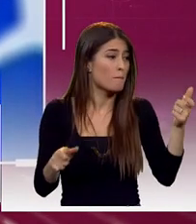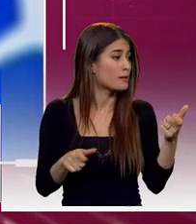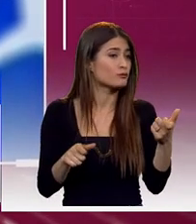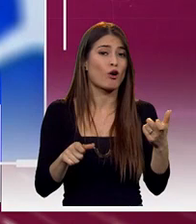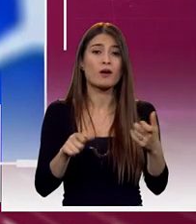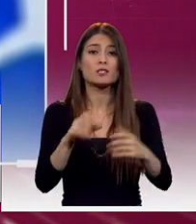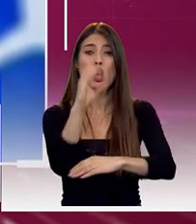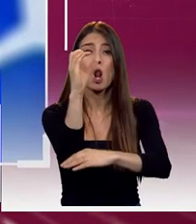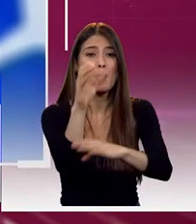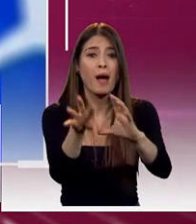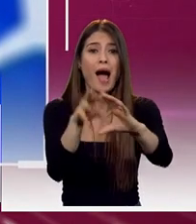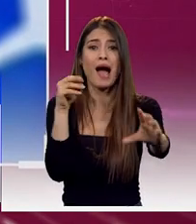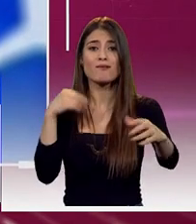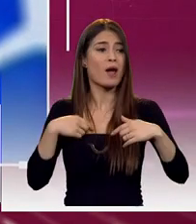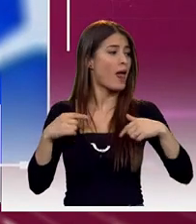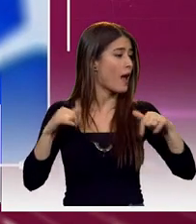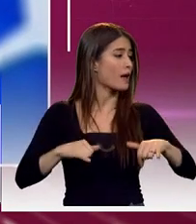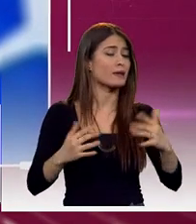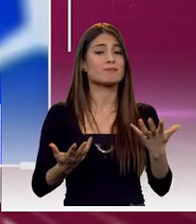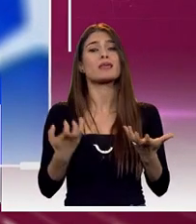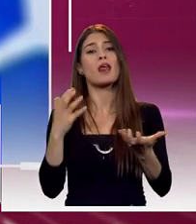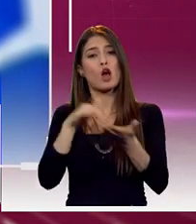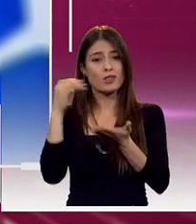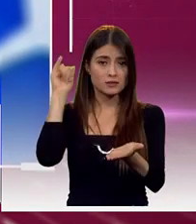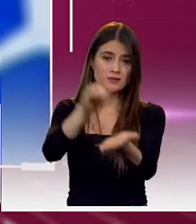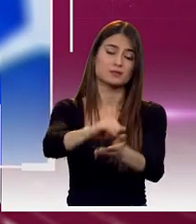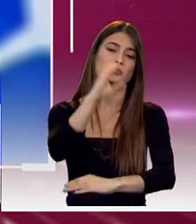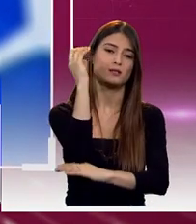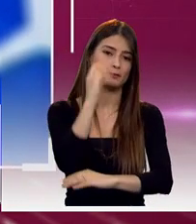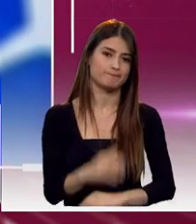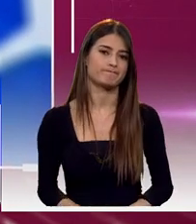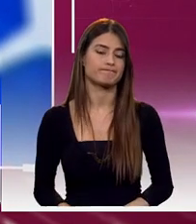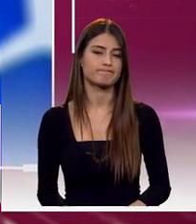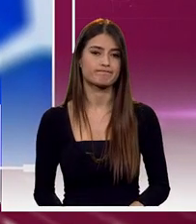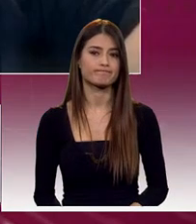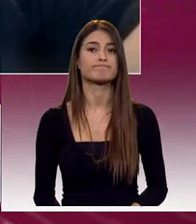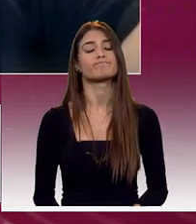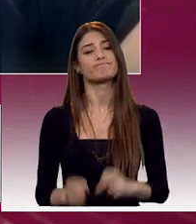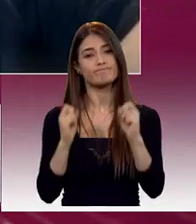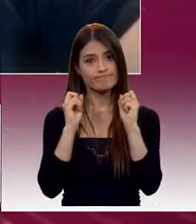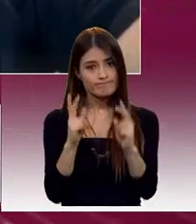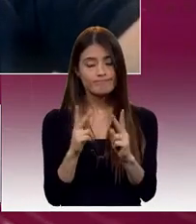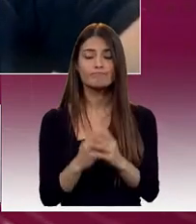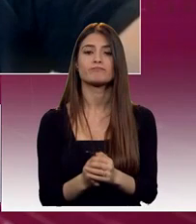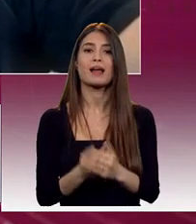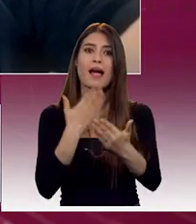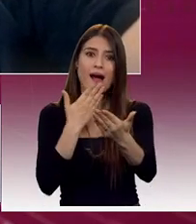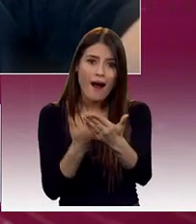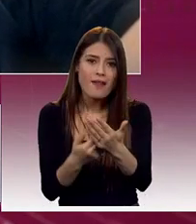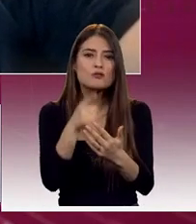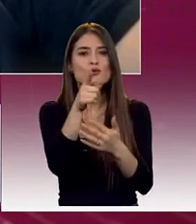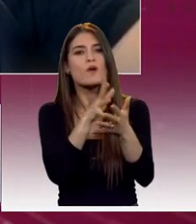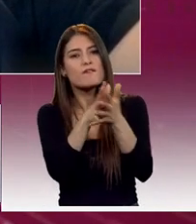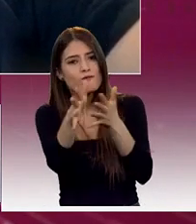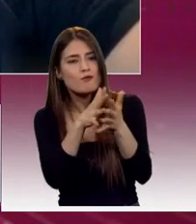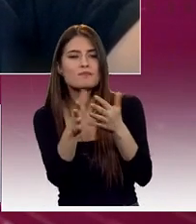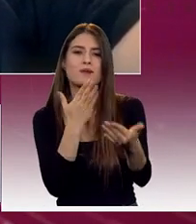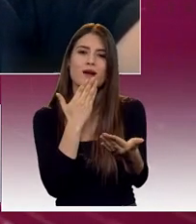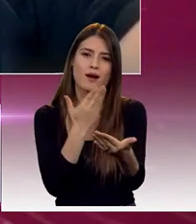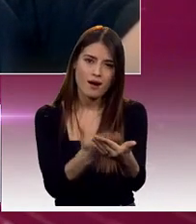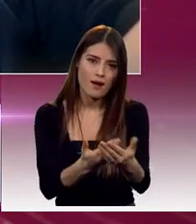del país queremos volver bueno gustavo te agradezco muchísimo la posibilidad de conversar contigo también